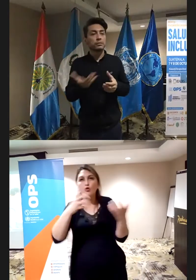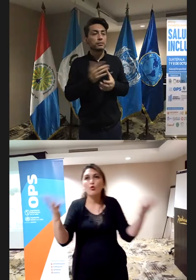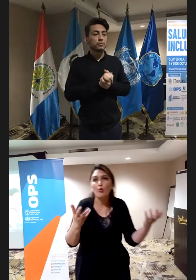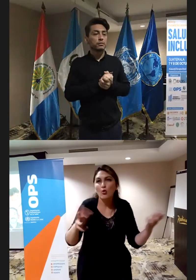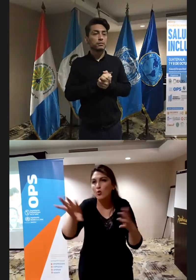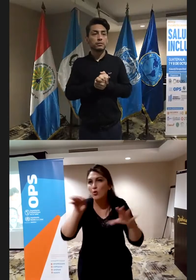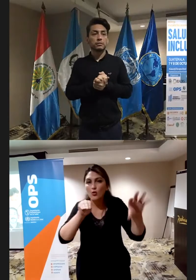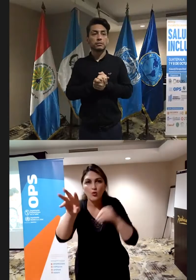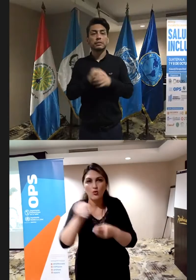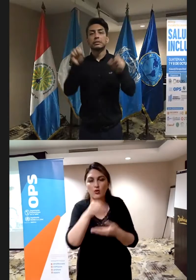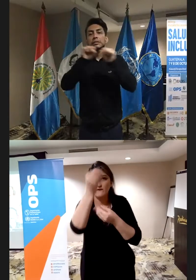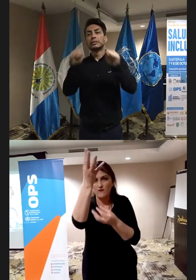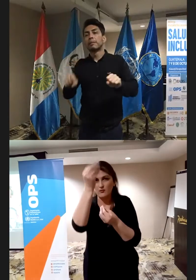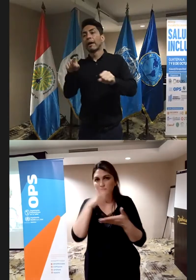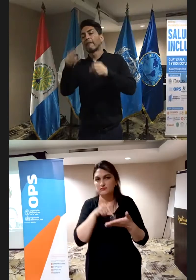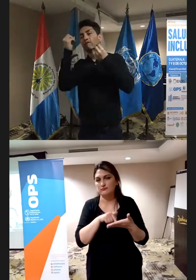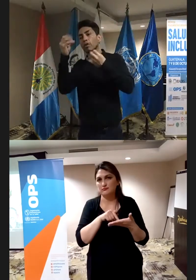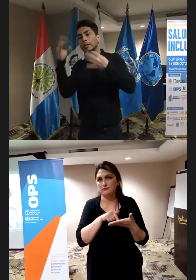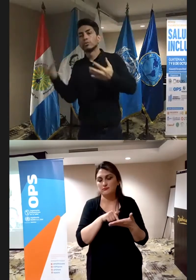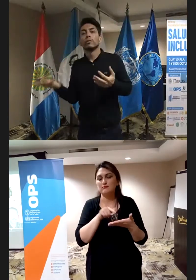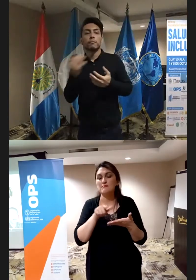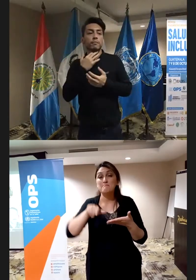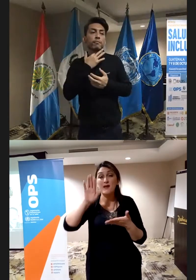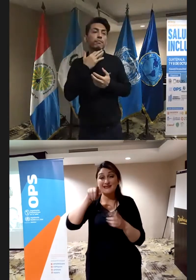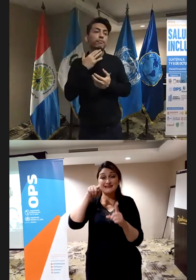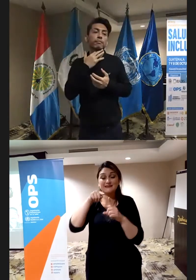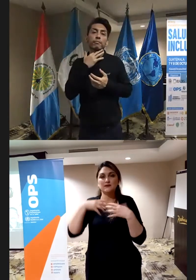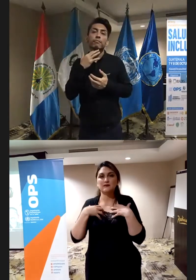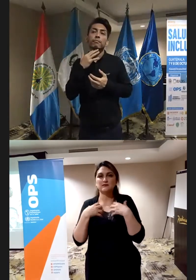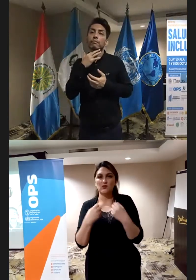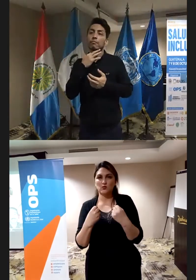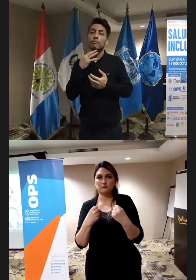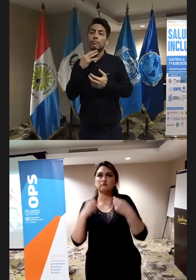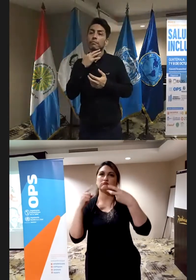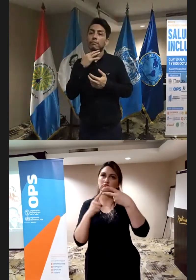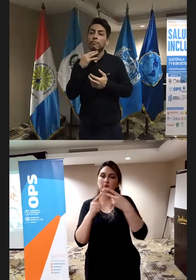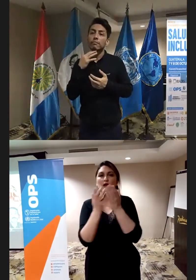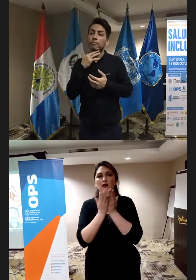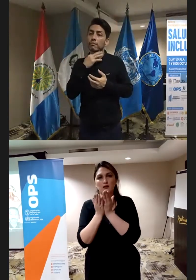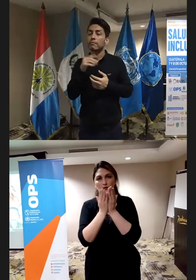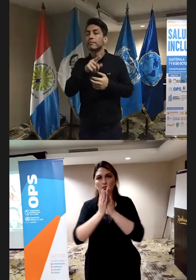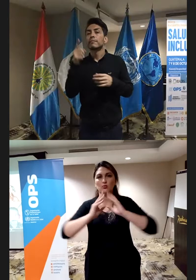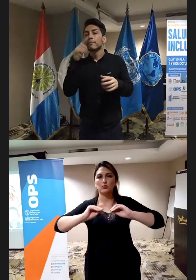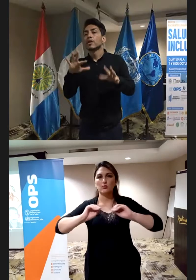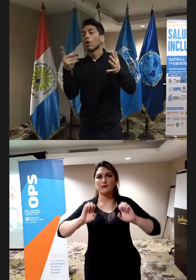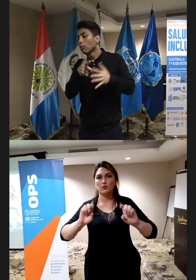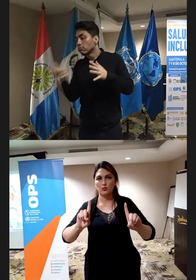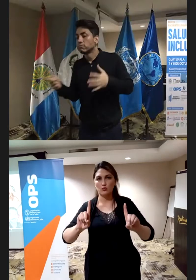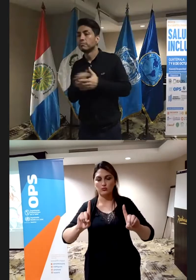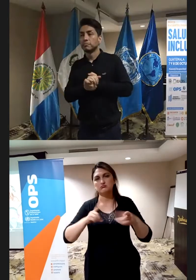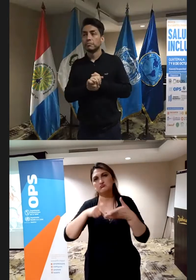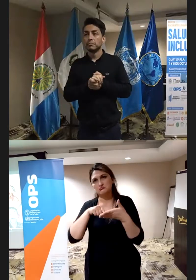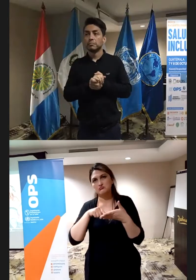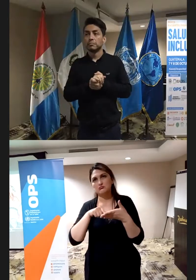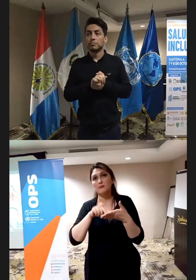sistemas de información sobre la gestión de la salud o la educación ofrecen a los encargados de la respuesta una base sólida.